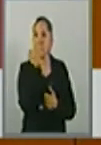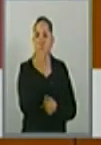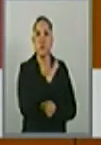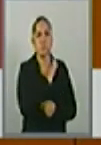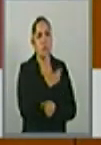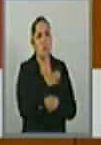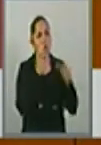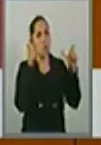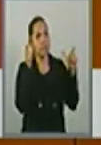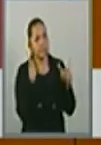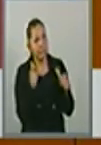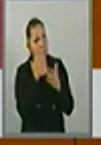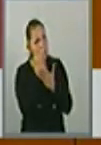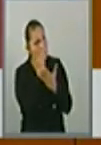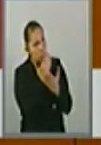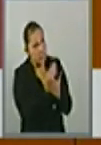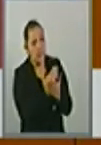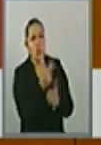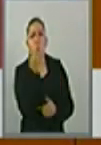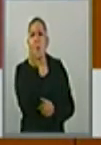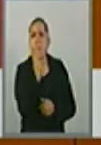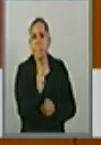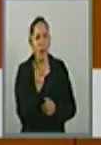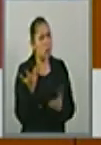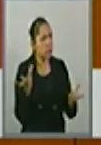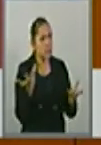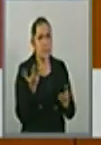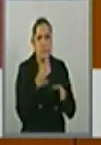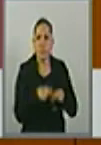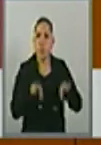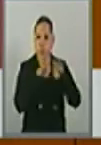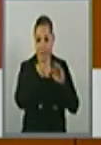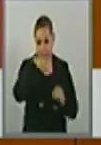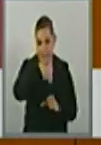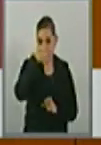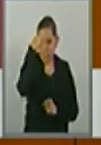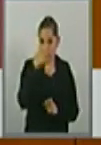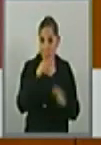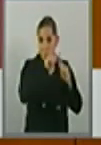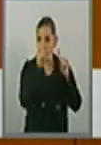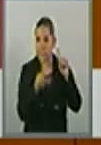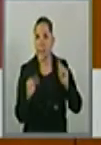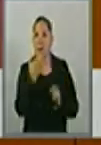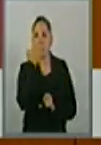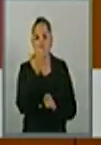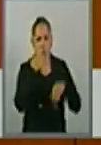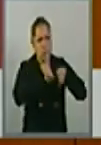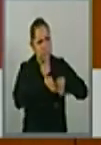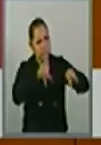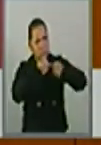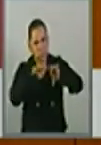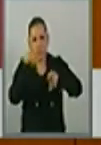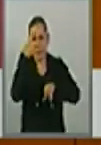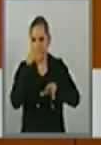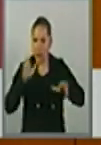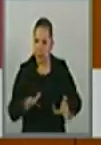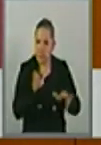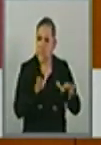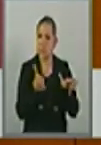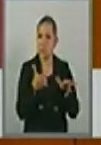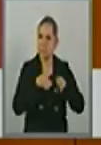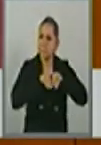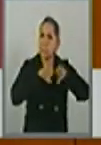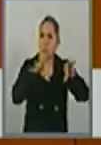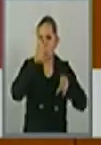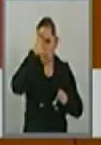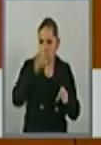la enseñanza del español y de la cultura mexicana de las escuelas en méxico son la energía para continuar trabajando día a